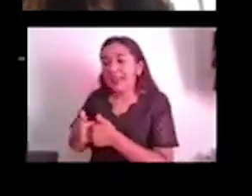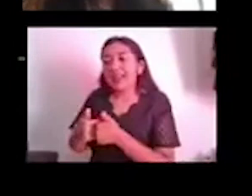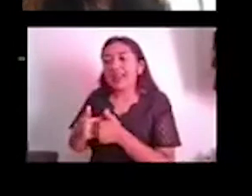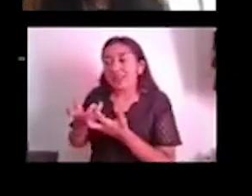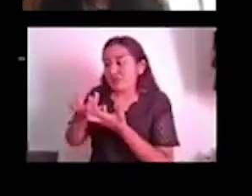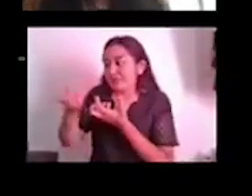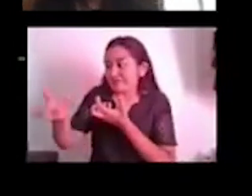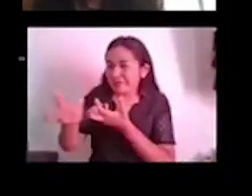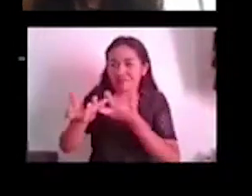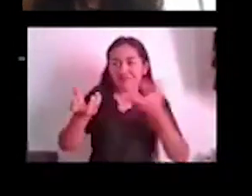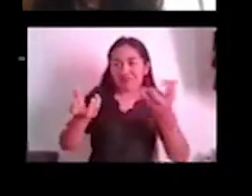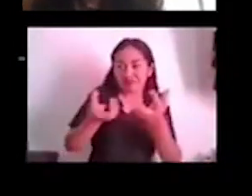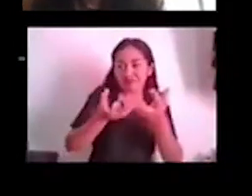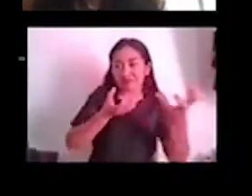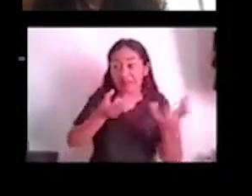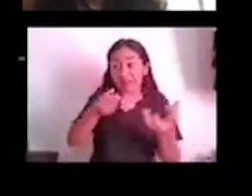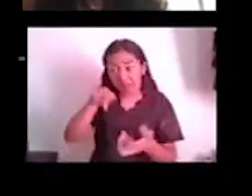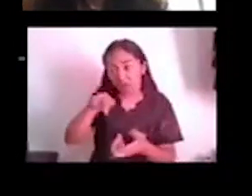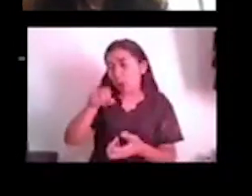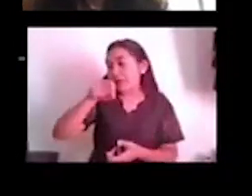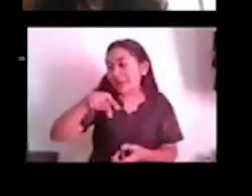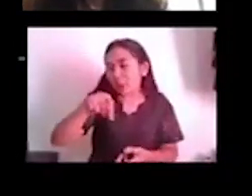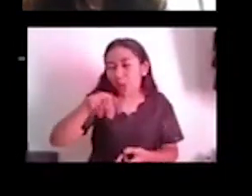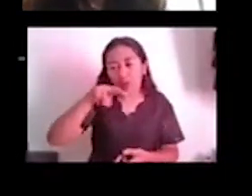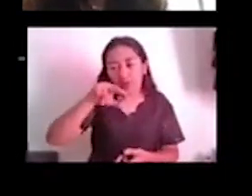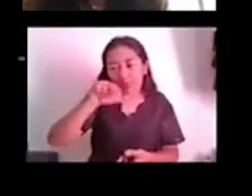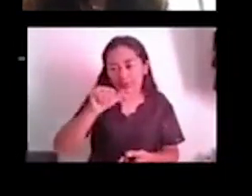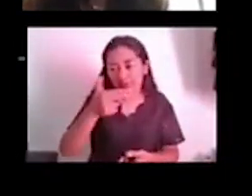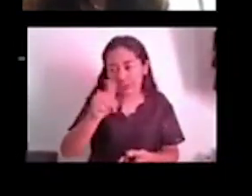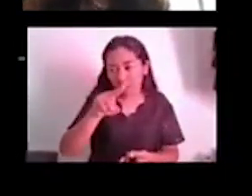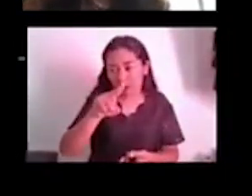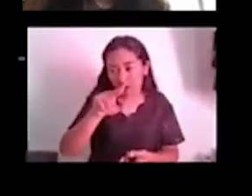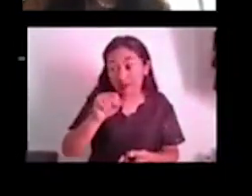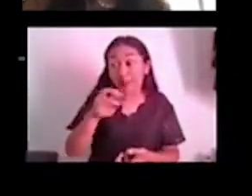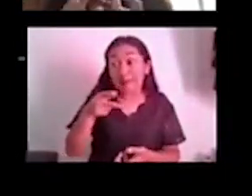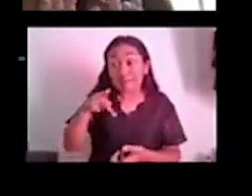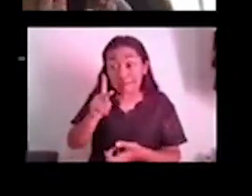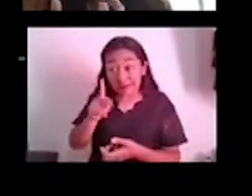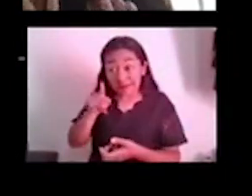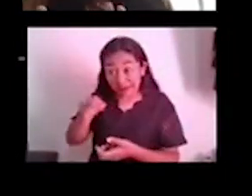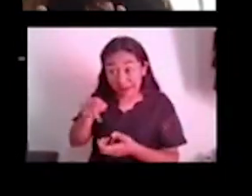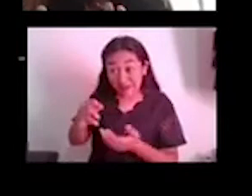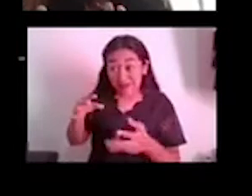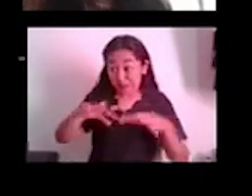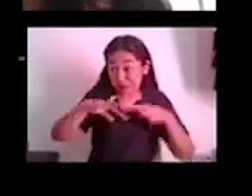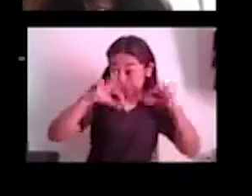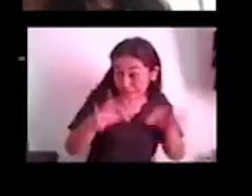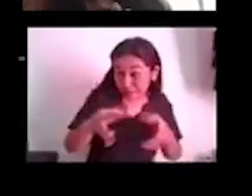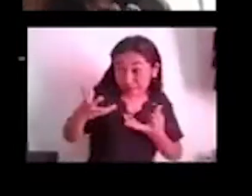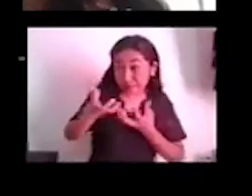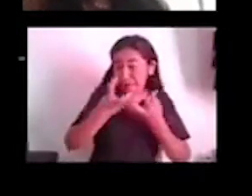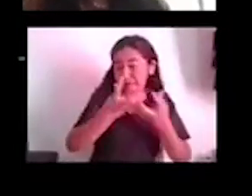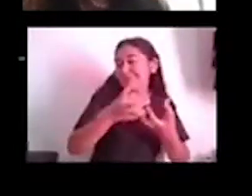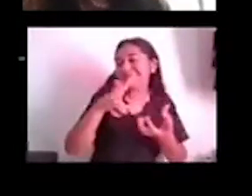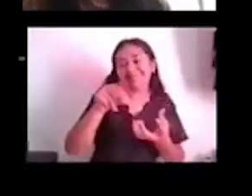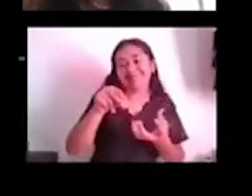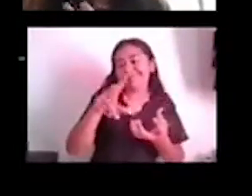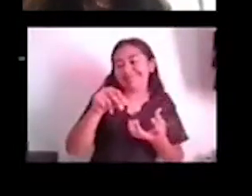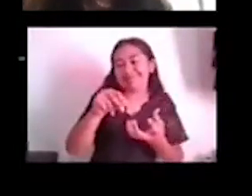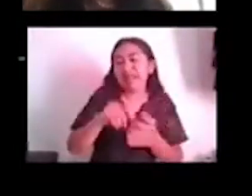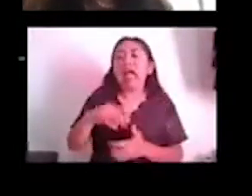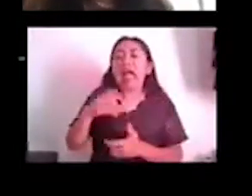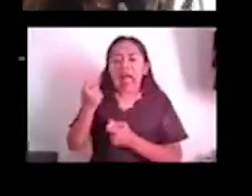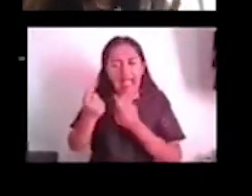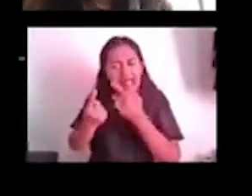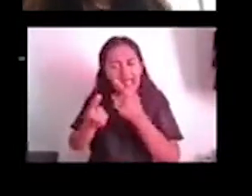mexicas porque ellos no alcanzaron a llegar a México Tenochtitlán ni a México Tlatelolco. Los que sí llegan, digamos, después de